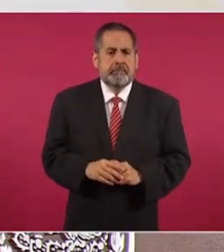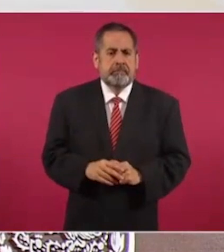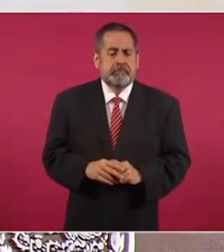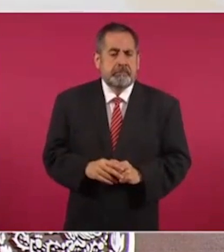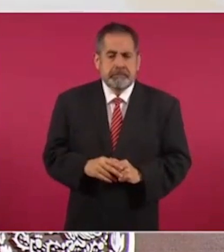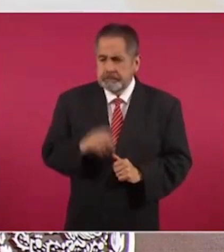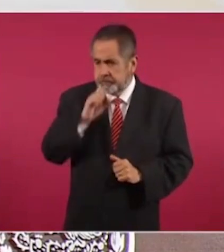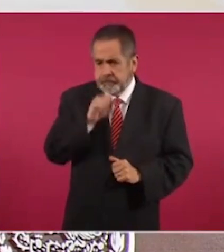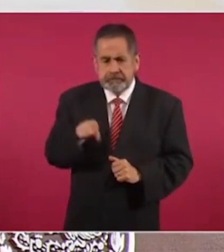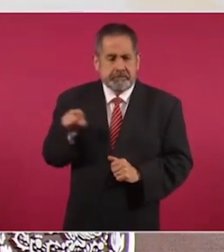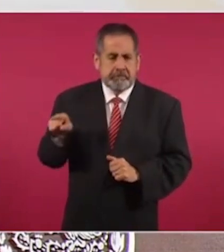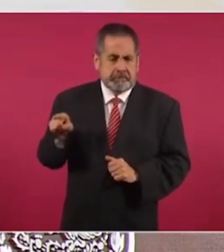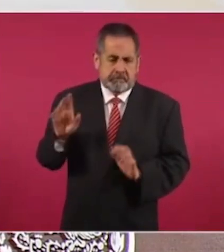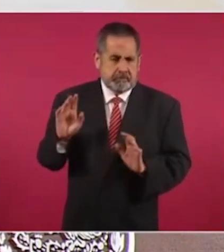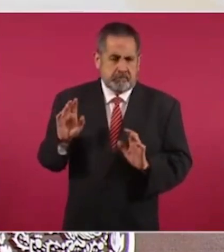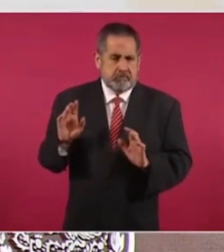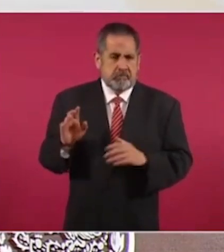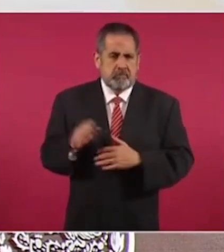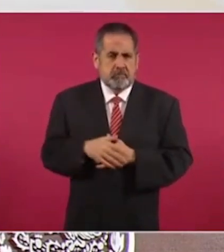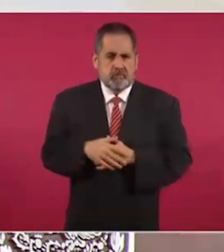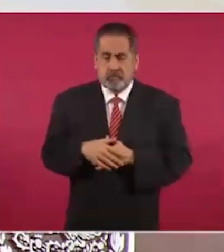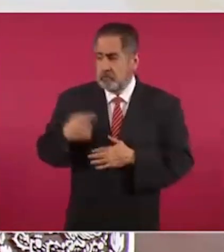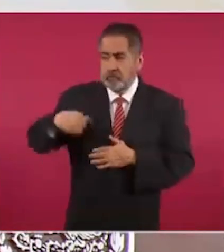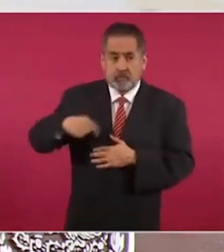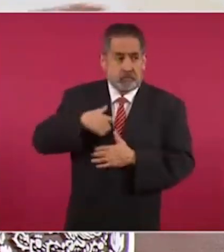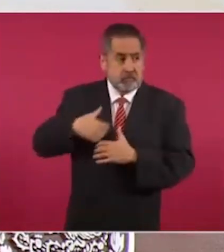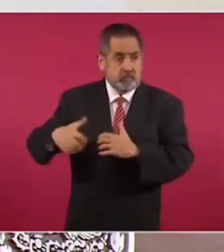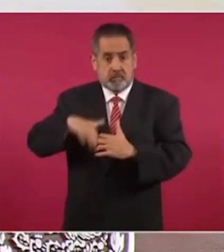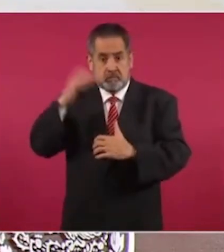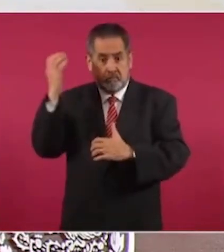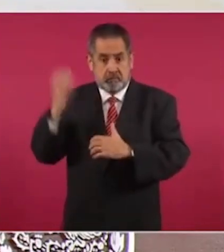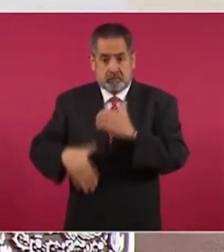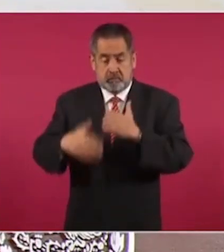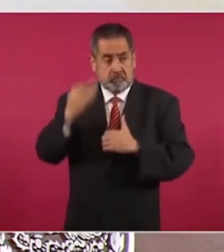así también nosotros terminamos,